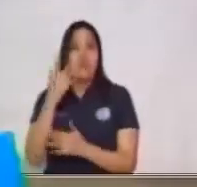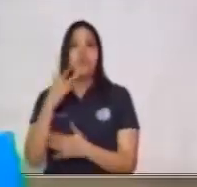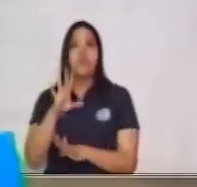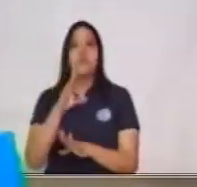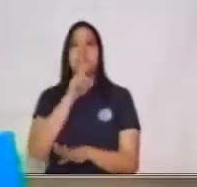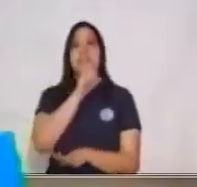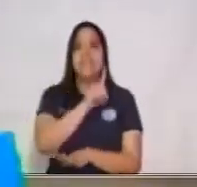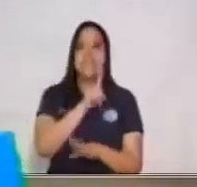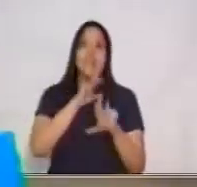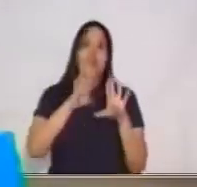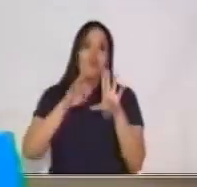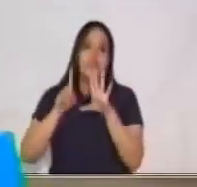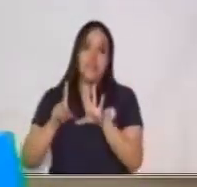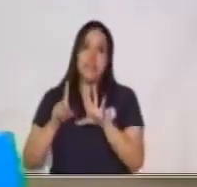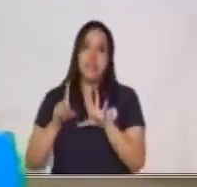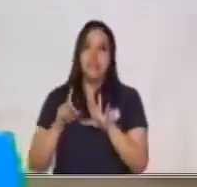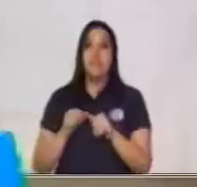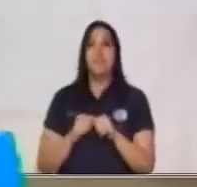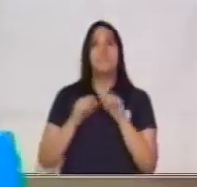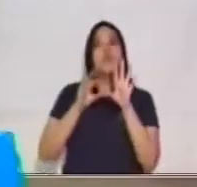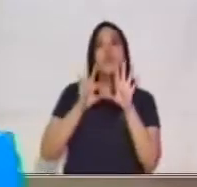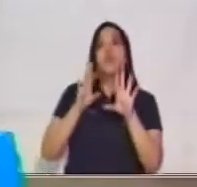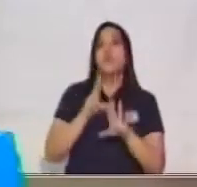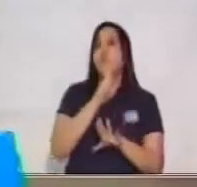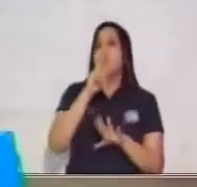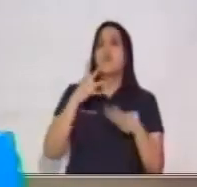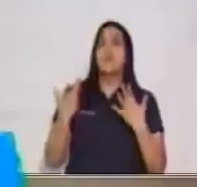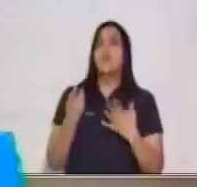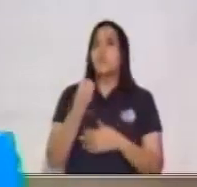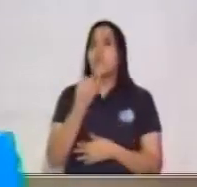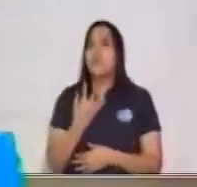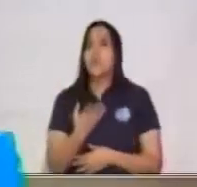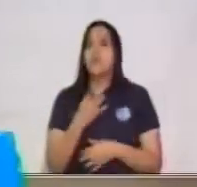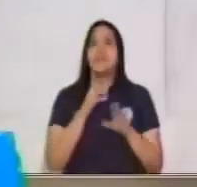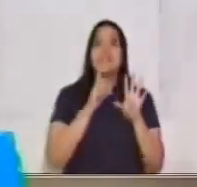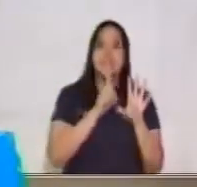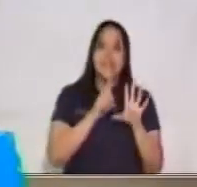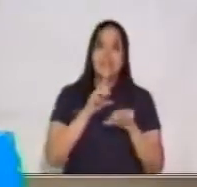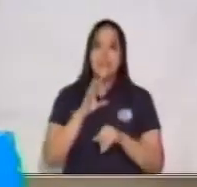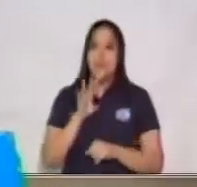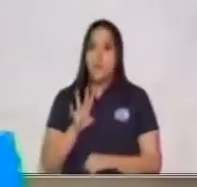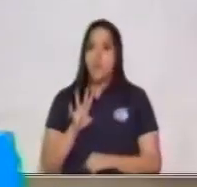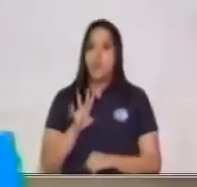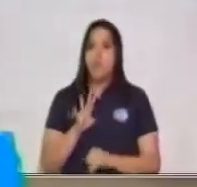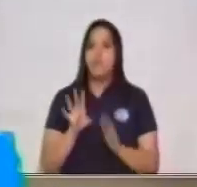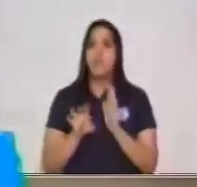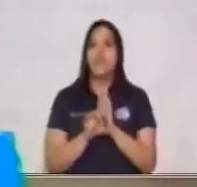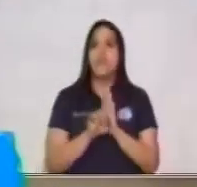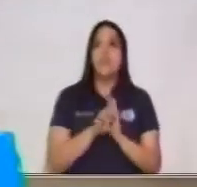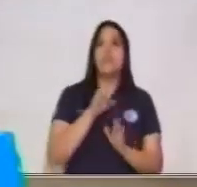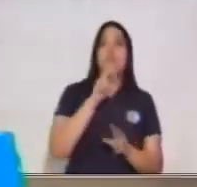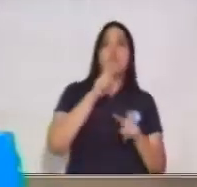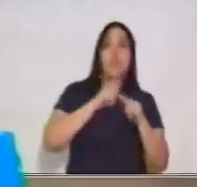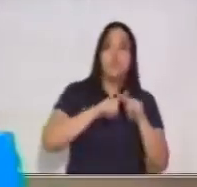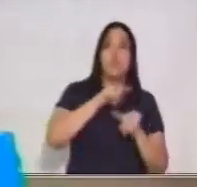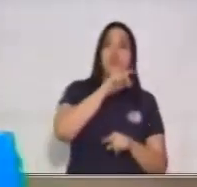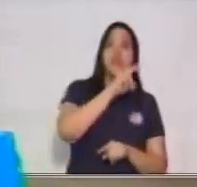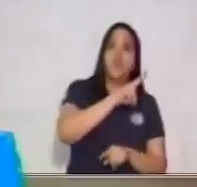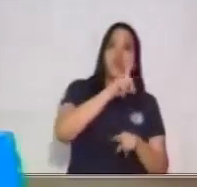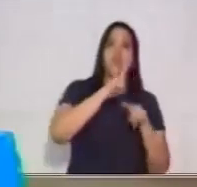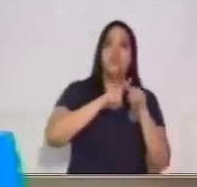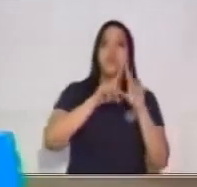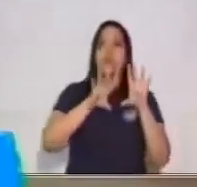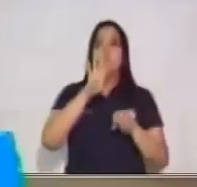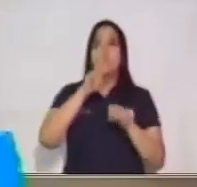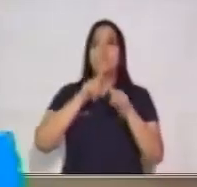196. 8 cuadrados es 64. Y cuando multipliquemos 2 por 14 por 8, nos va a